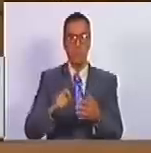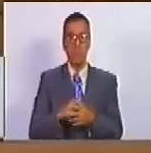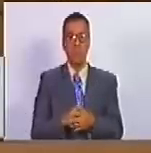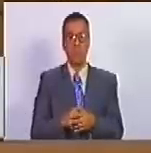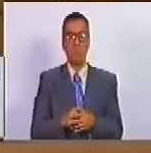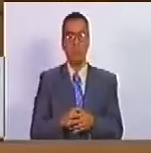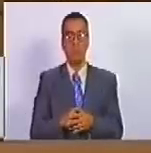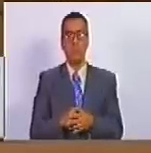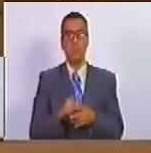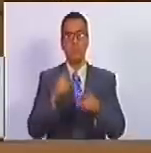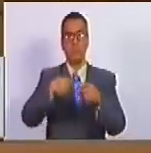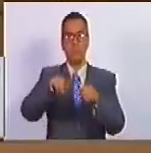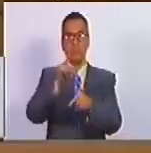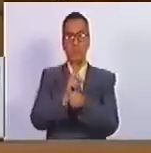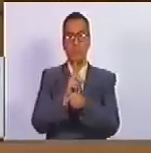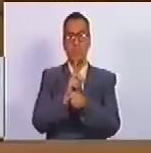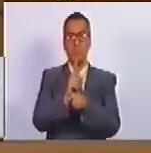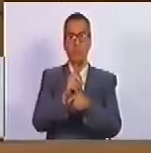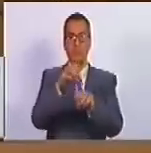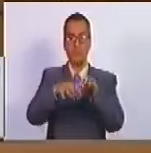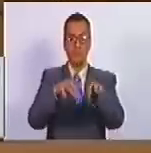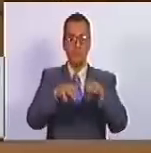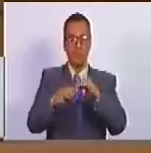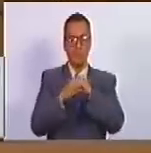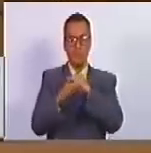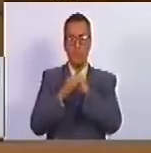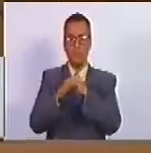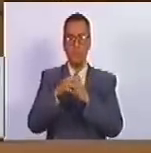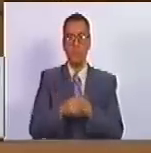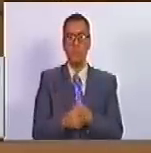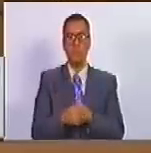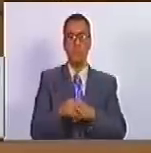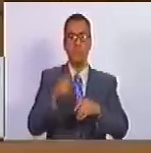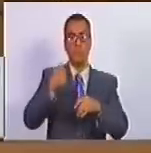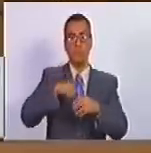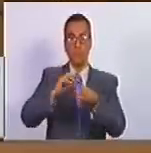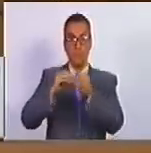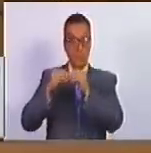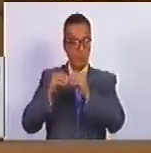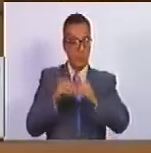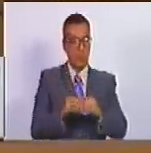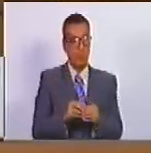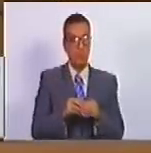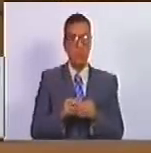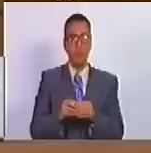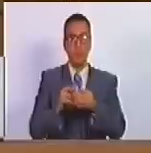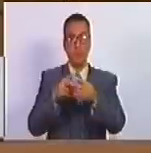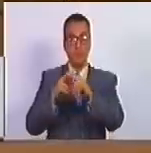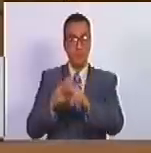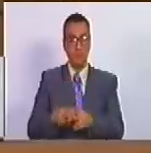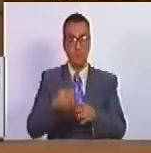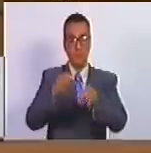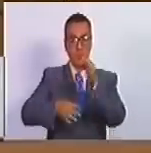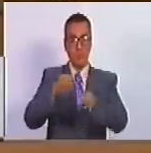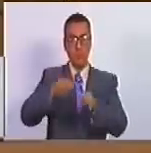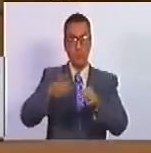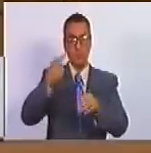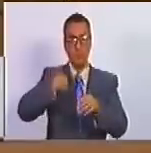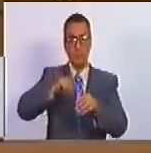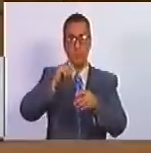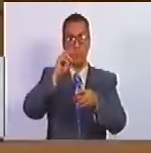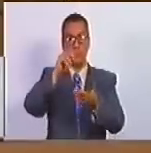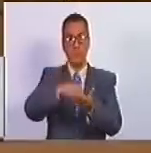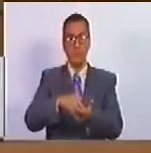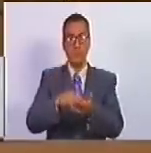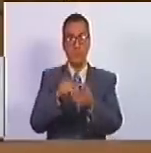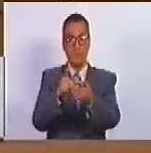siguientes términos. Única. Los estados y municipios deberán adecuar los instrumentos jurídicos vigentes en materia